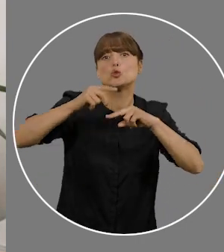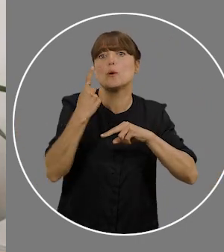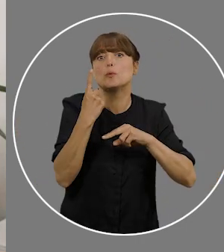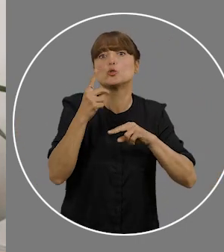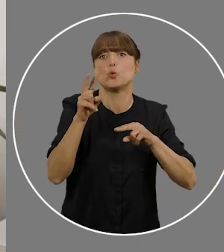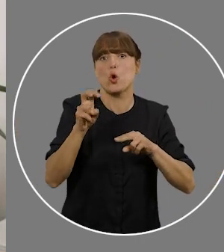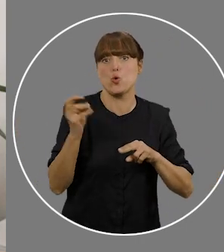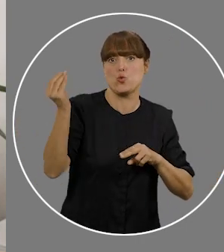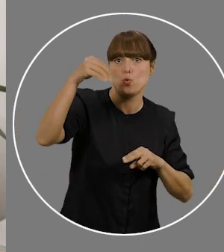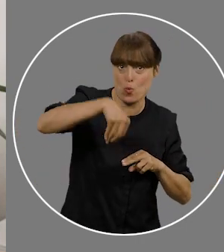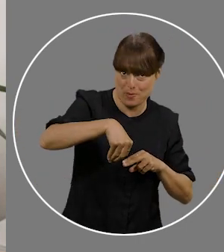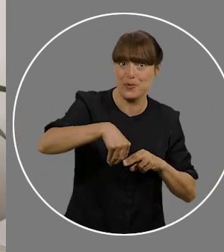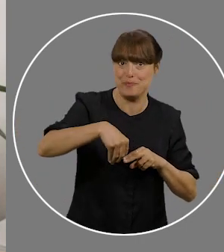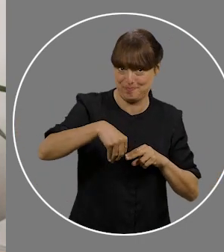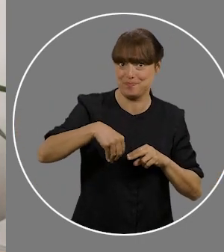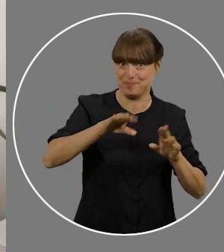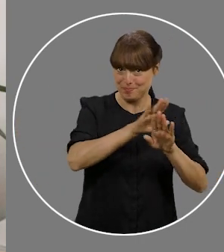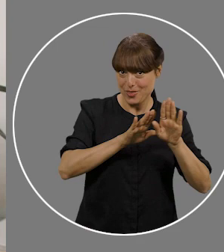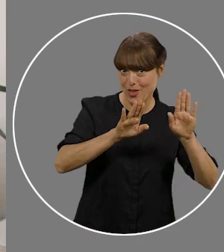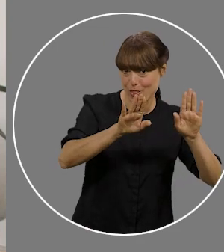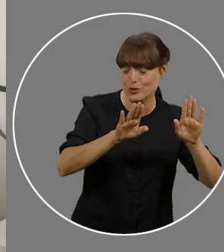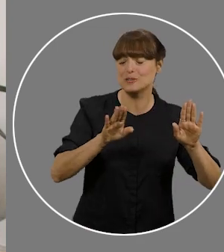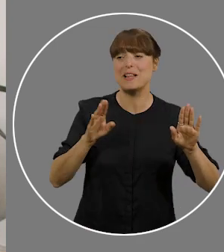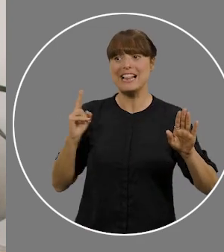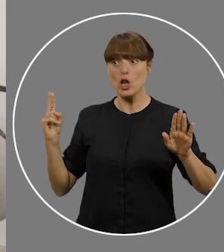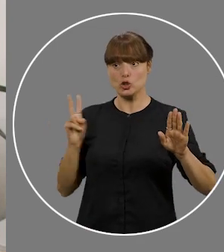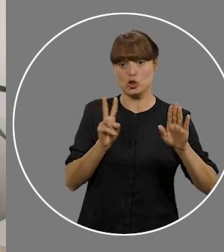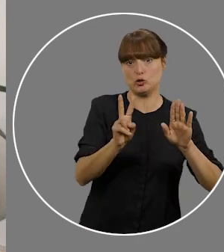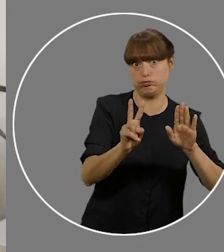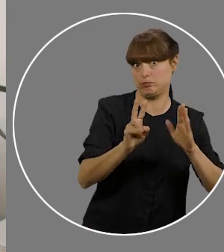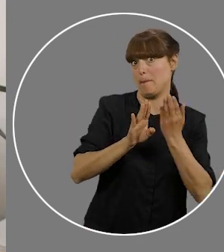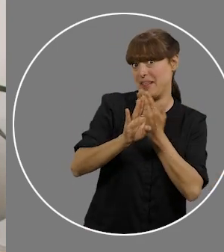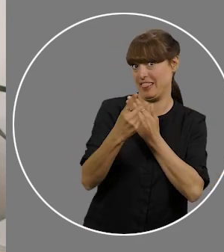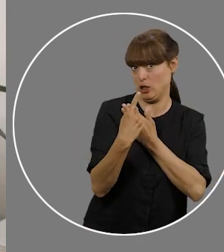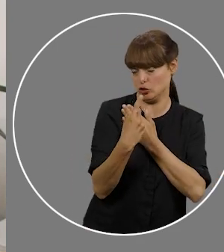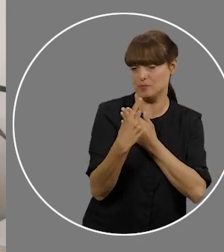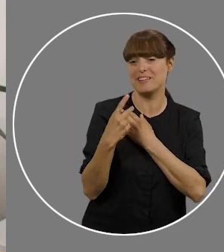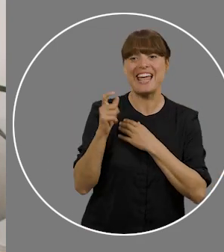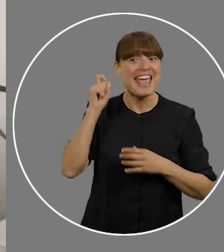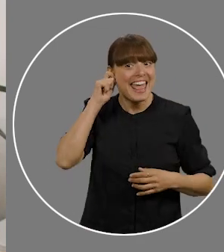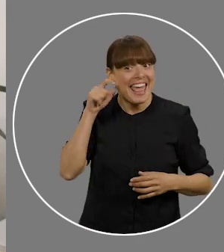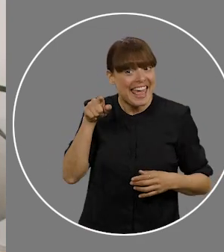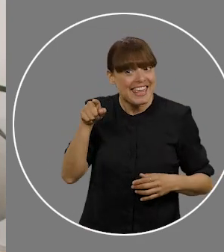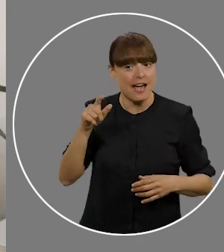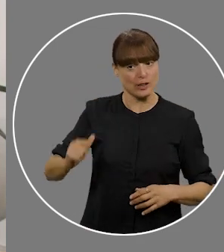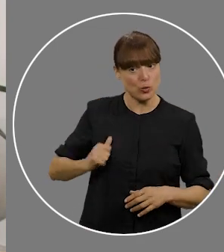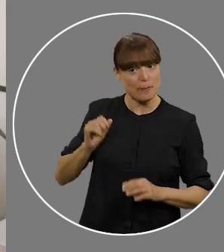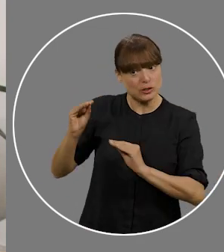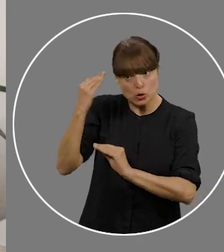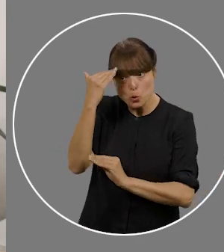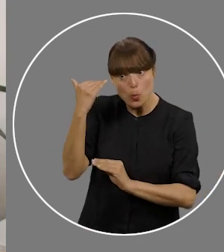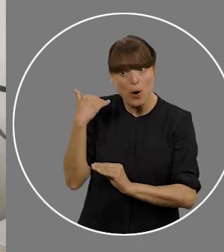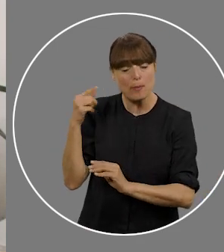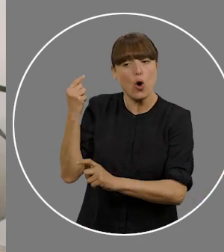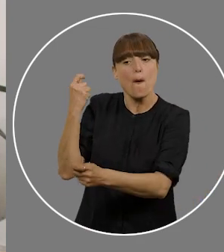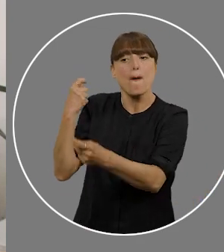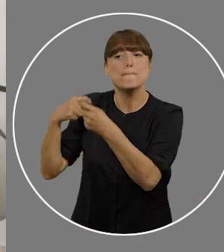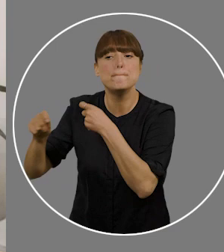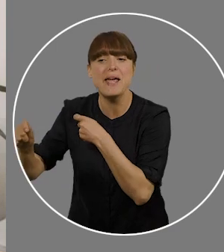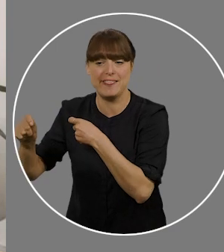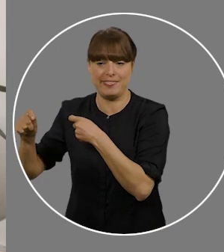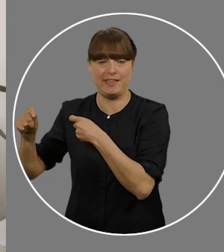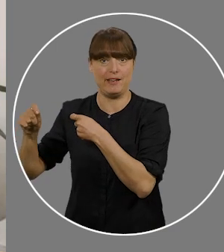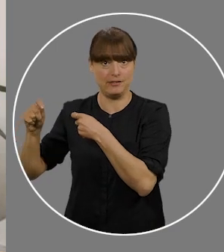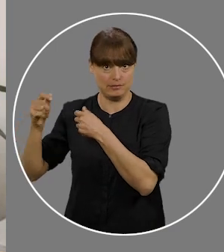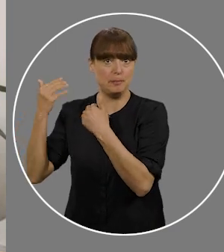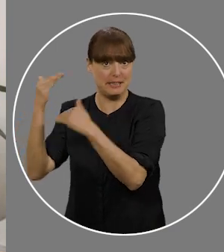Entonces, ella, pues como había vendido la casa del pueblo, ellos encontraron una casa y se fueron. Es decir,